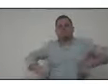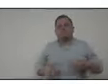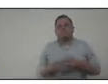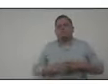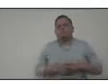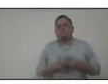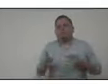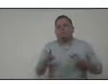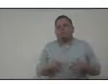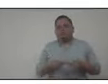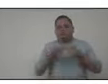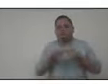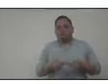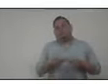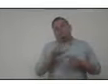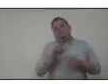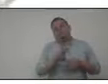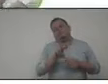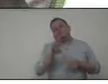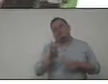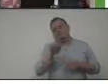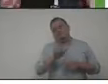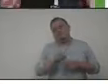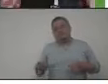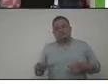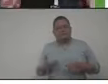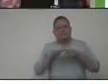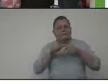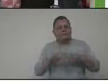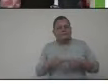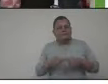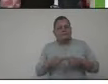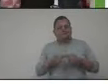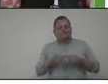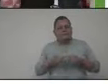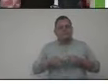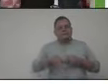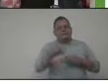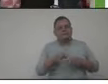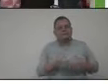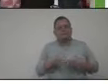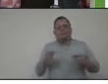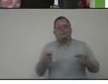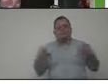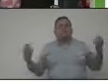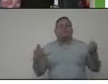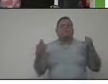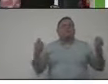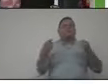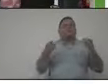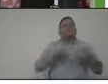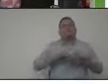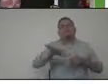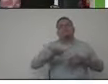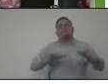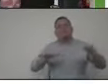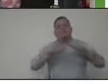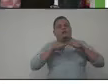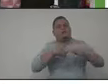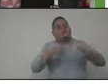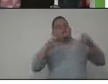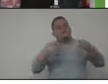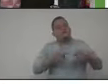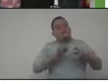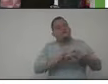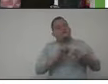nuestra planta, los 28 empleos que son nuestras promotoras de todos los municipios ya ingresaron de planta